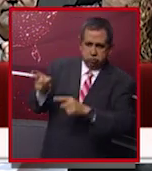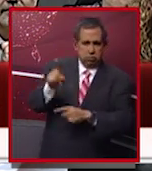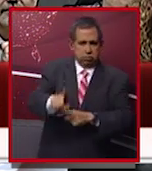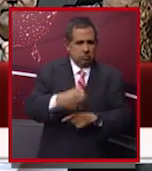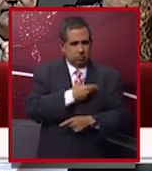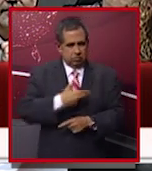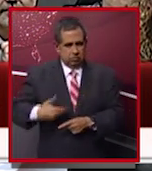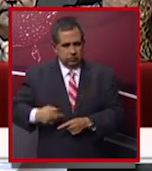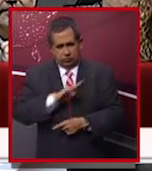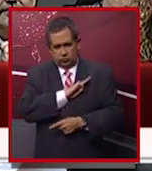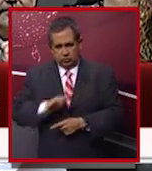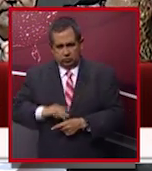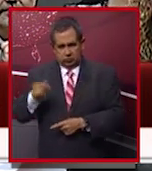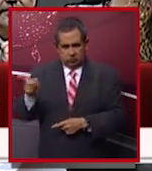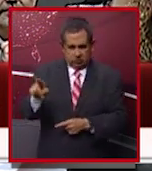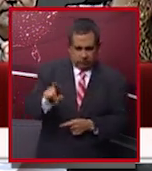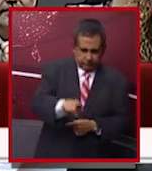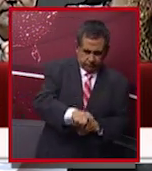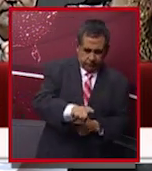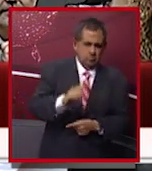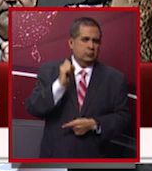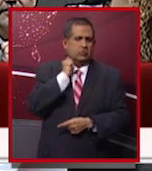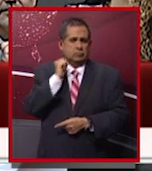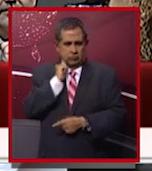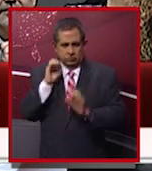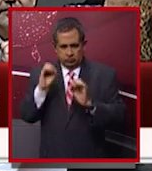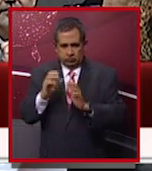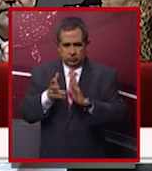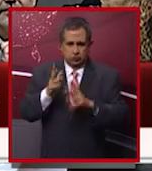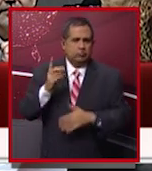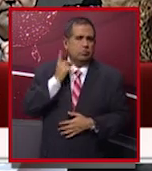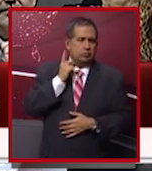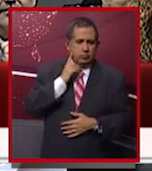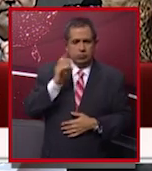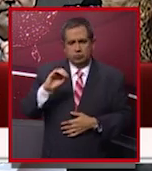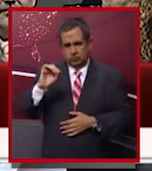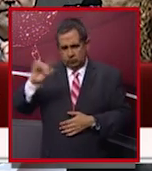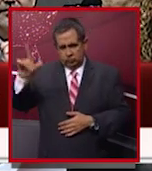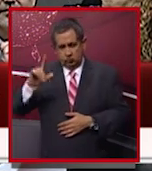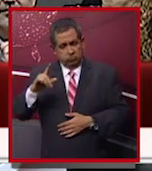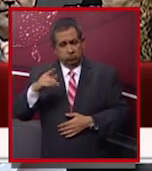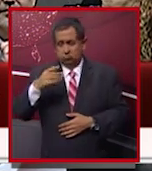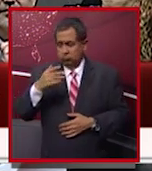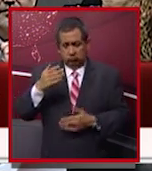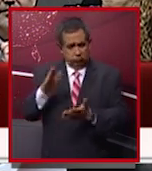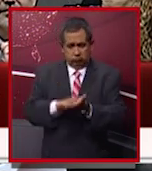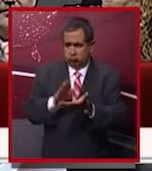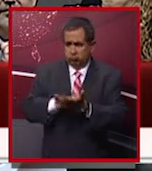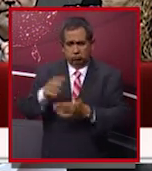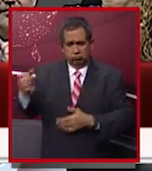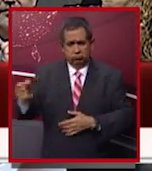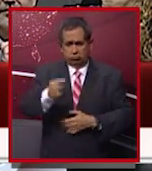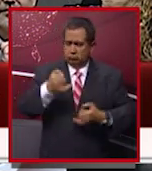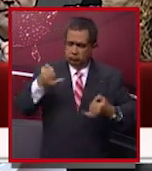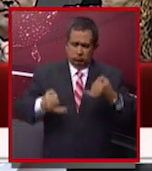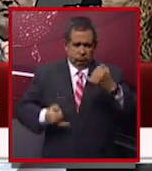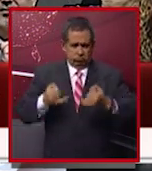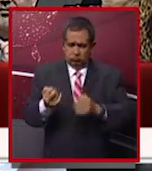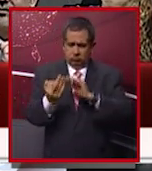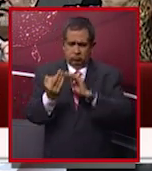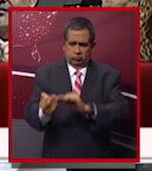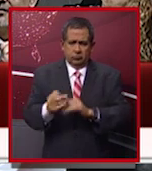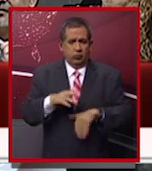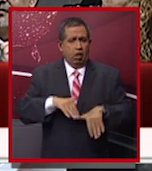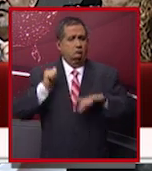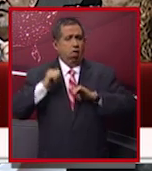municipal, cualquier senador o diputado o cualquier funcionario rindan cuentas ante las autoridades correspondientes y